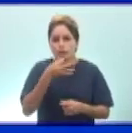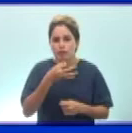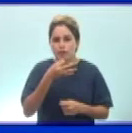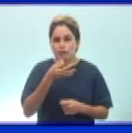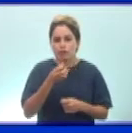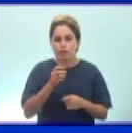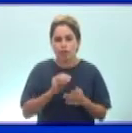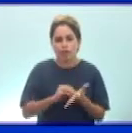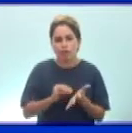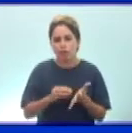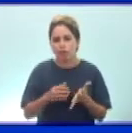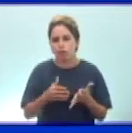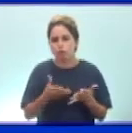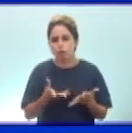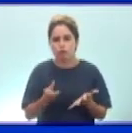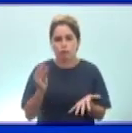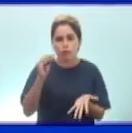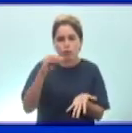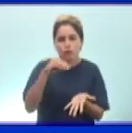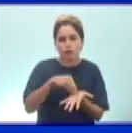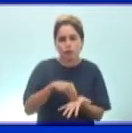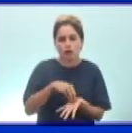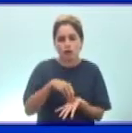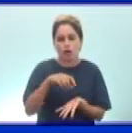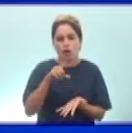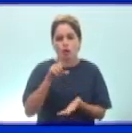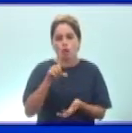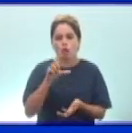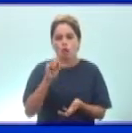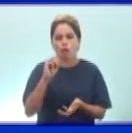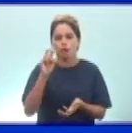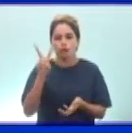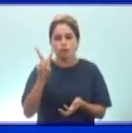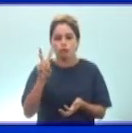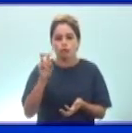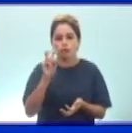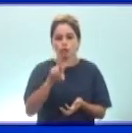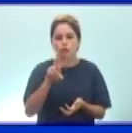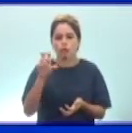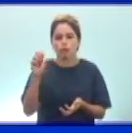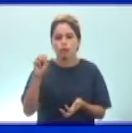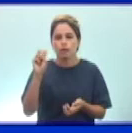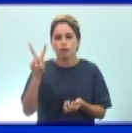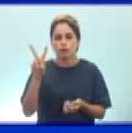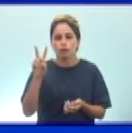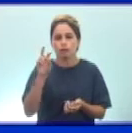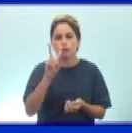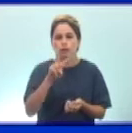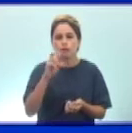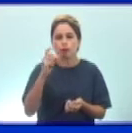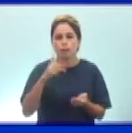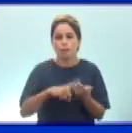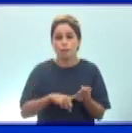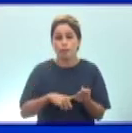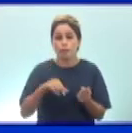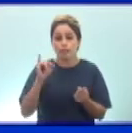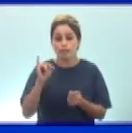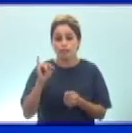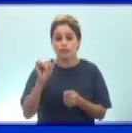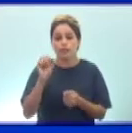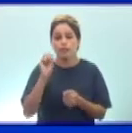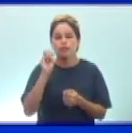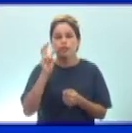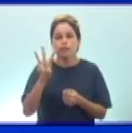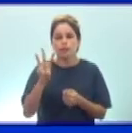yo colocaría 1s2, 2s2, 2p6, 3s1. Y así me quedaría la distribución electrónica del